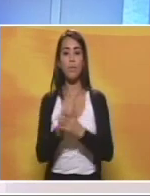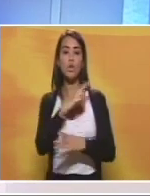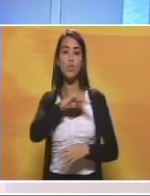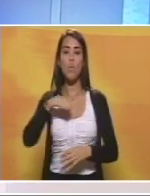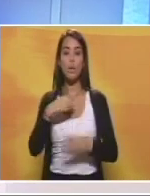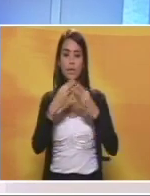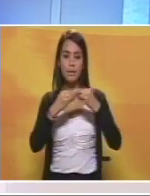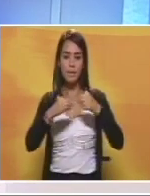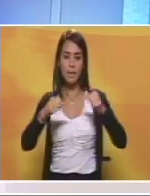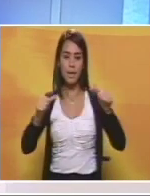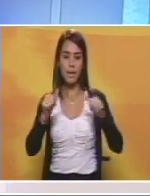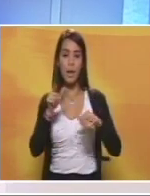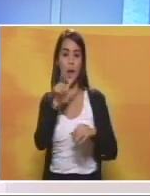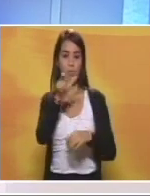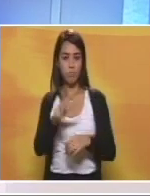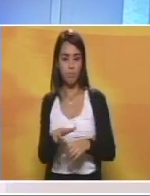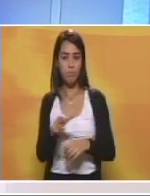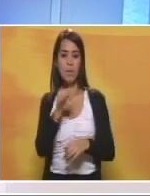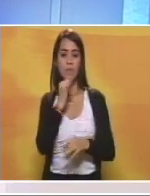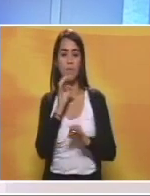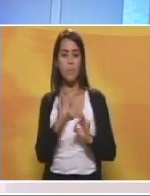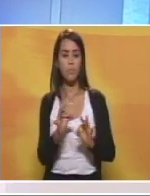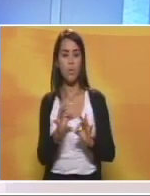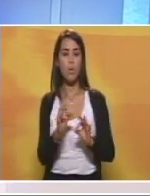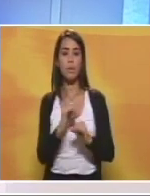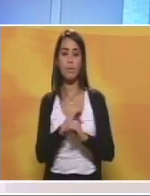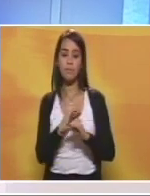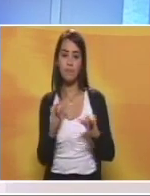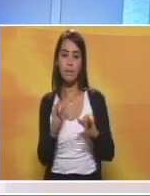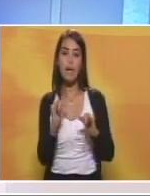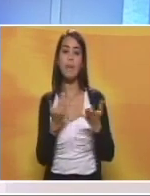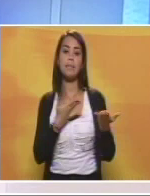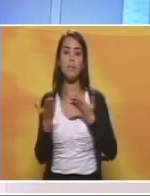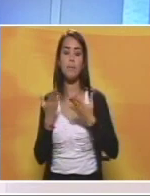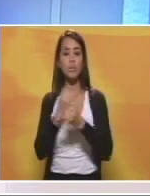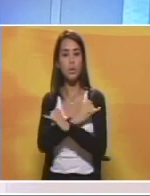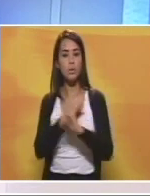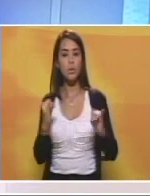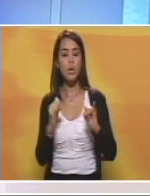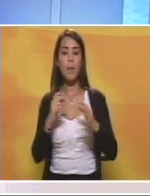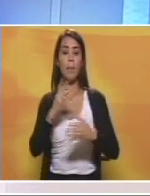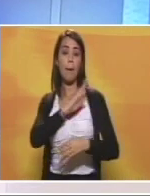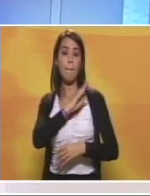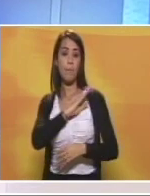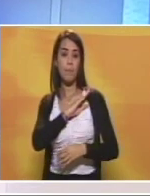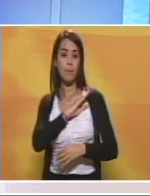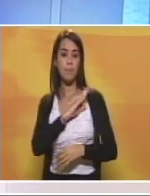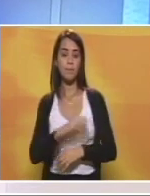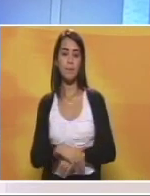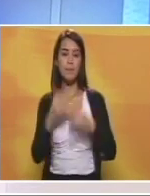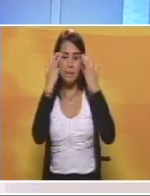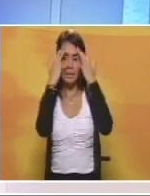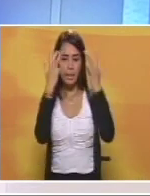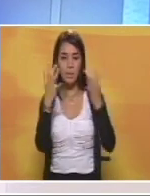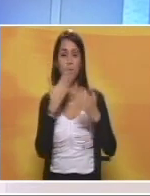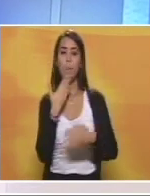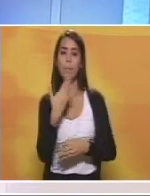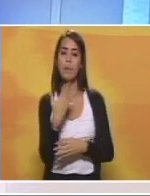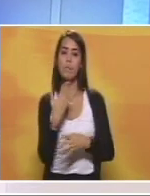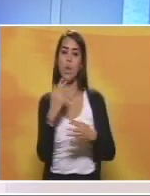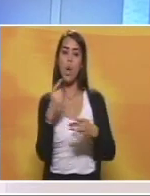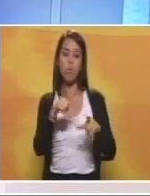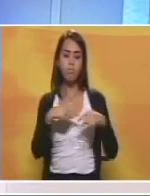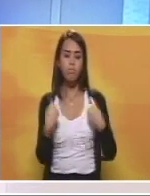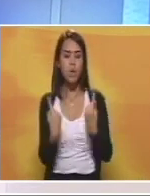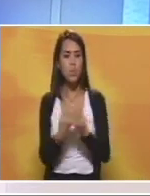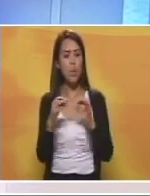tierra leudis gonzález informó que ya consignaron ante el servicio autónomo de la propiedad intelectual sapi la solicitud de denominación de origen para